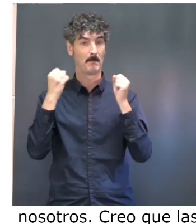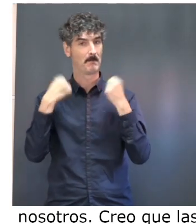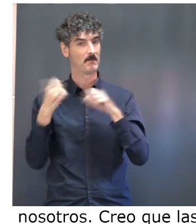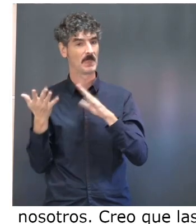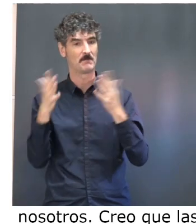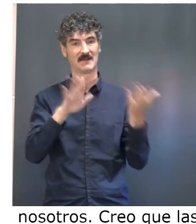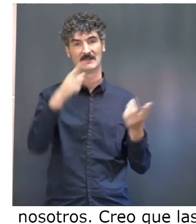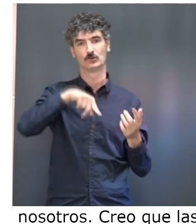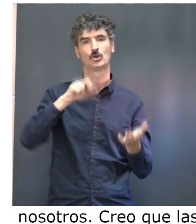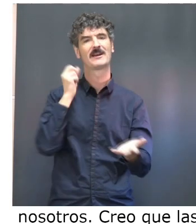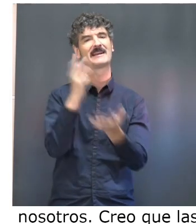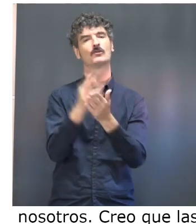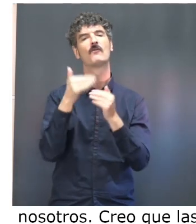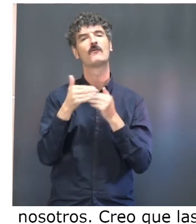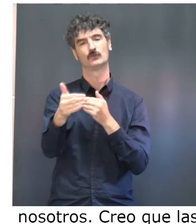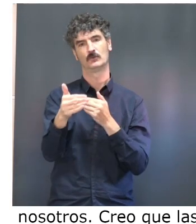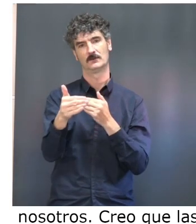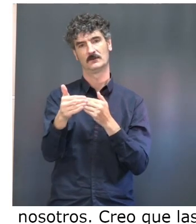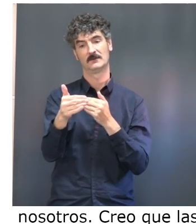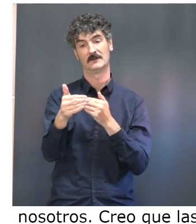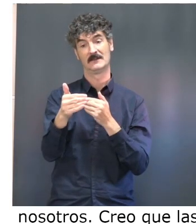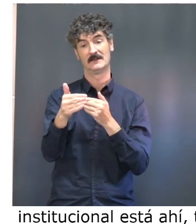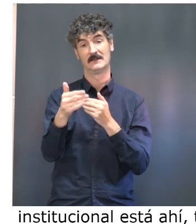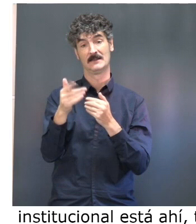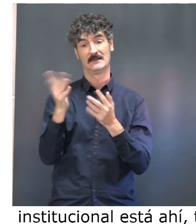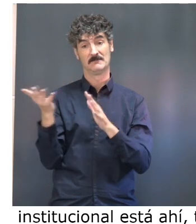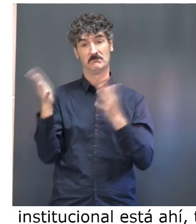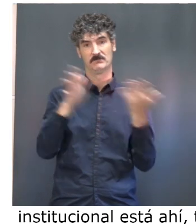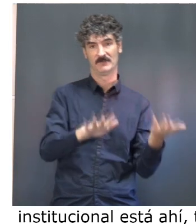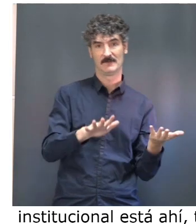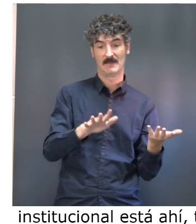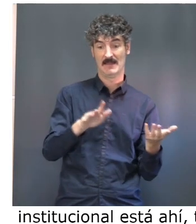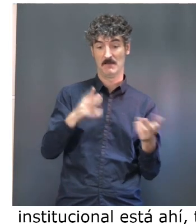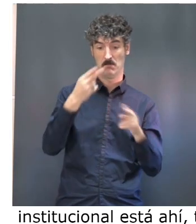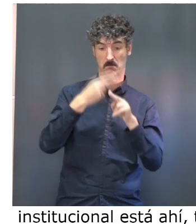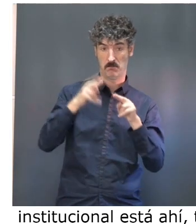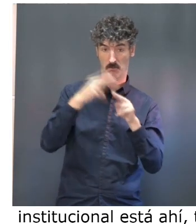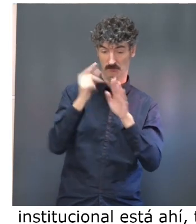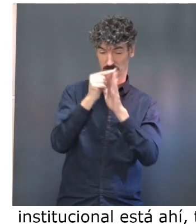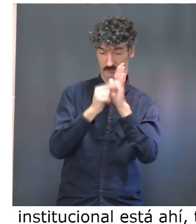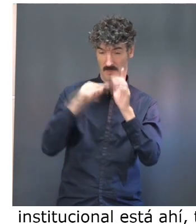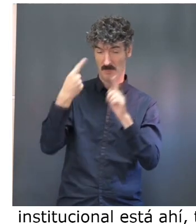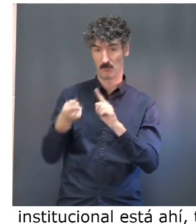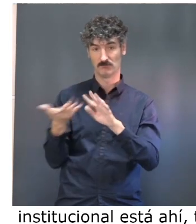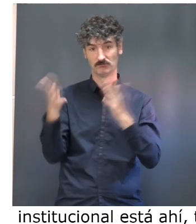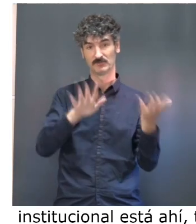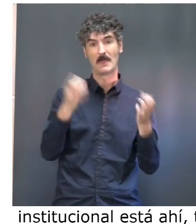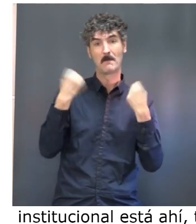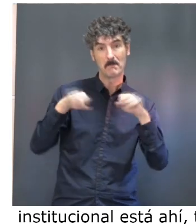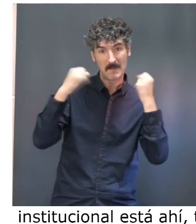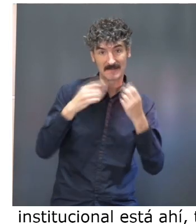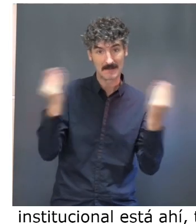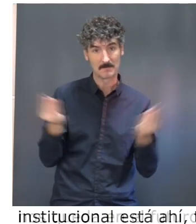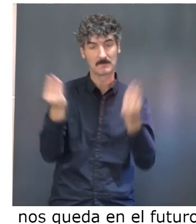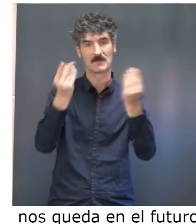gran reto que nos queda en el futuro. Y para pasar de esas políticas a esas prácticas, insisto en la idea que he dado antes, que es